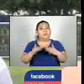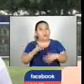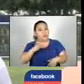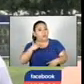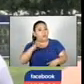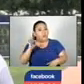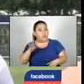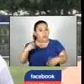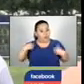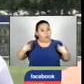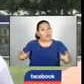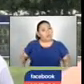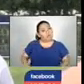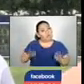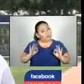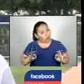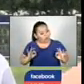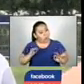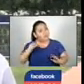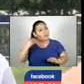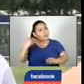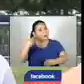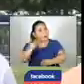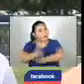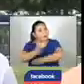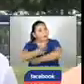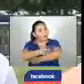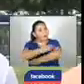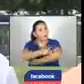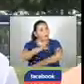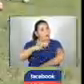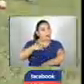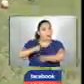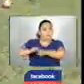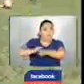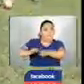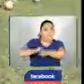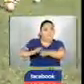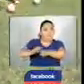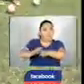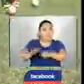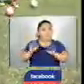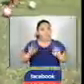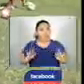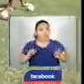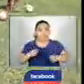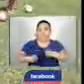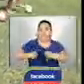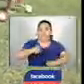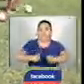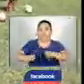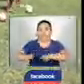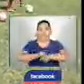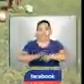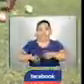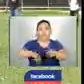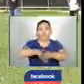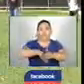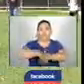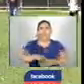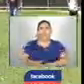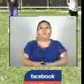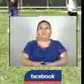al igual que mi condición física, siento que voy mejorando. Con cada entreno se siente mejor desempeño en el fútbol. ¿Con un futuro qué quieres